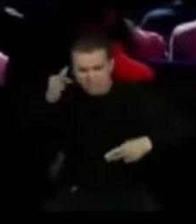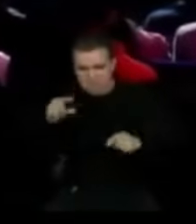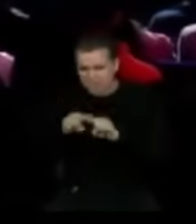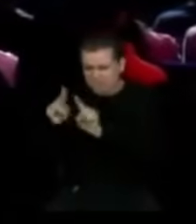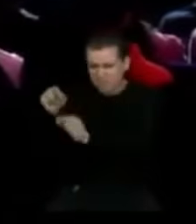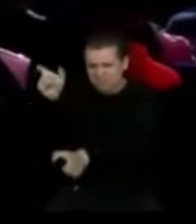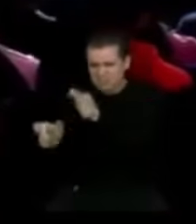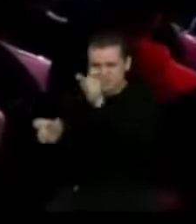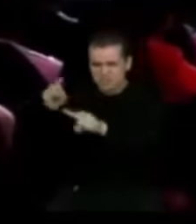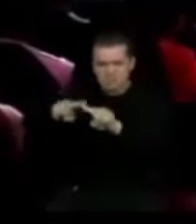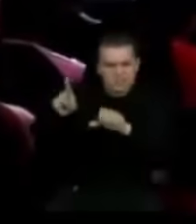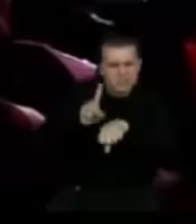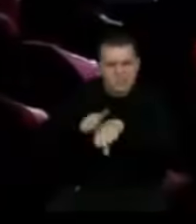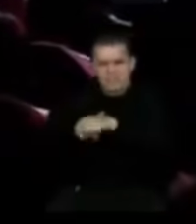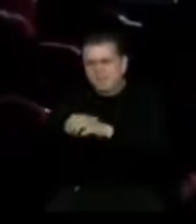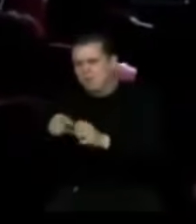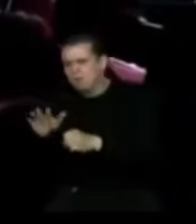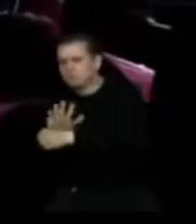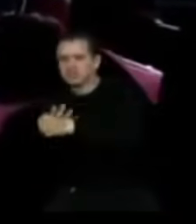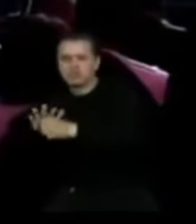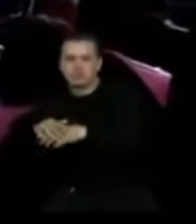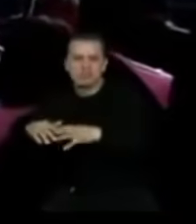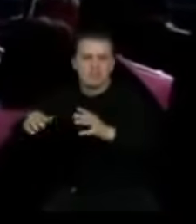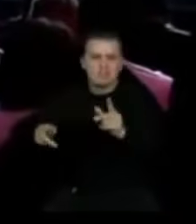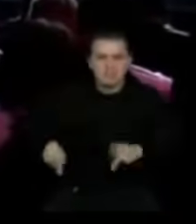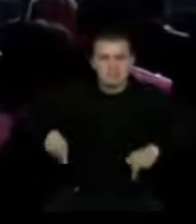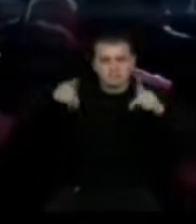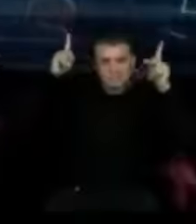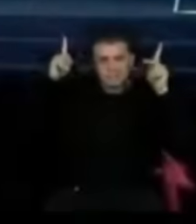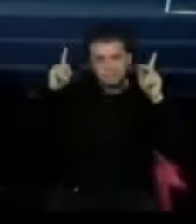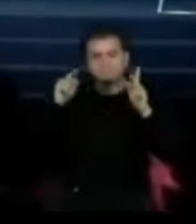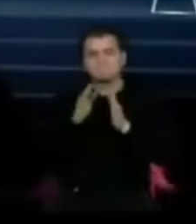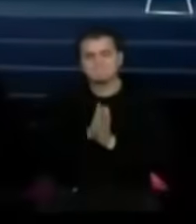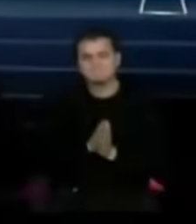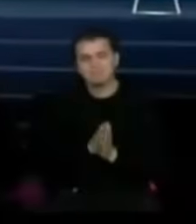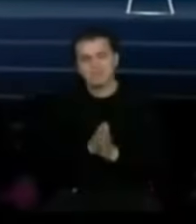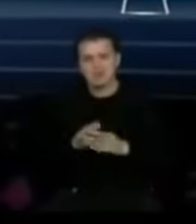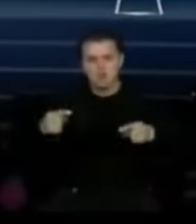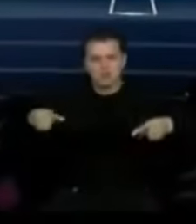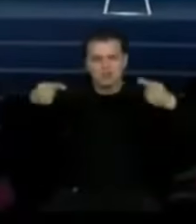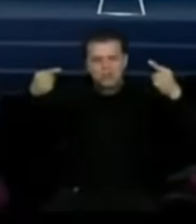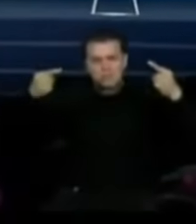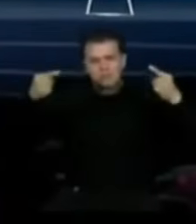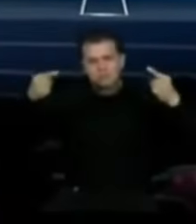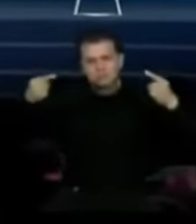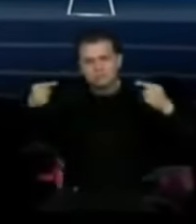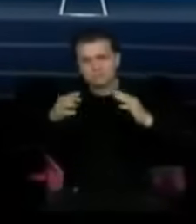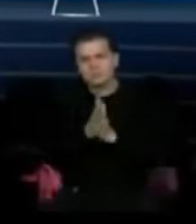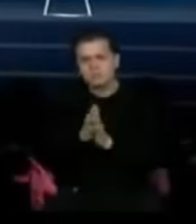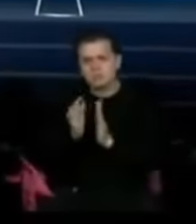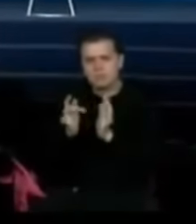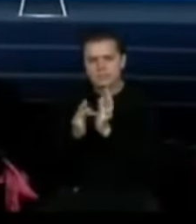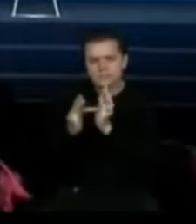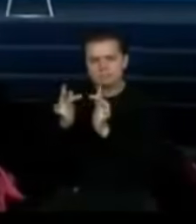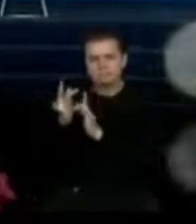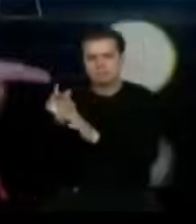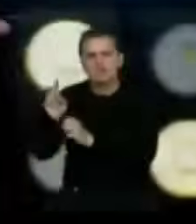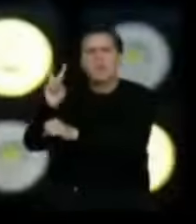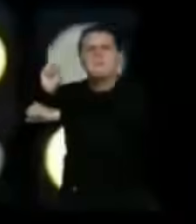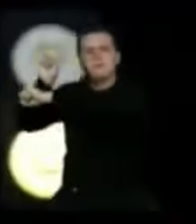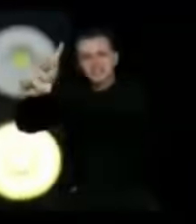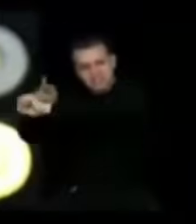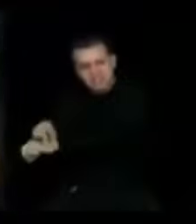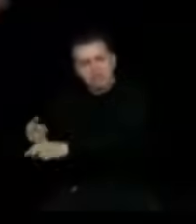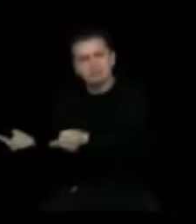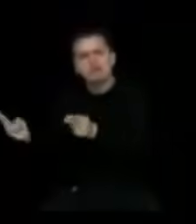en diferentes tal vez tiempos o momentos de sus vidas. Es un enemigo que Jesús